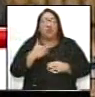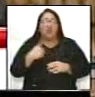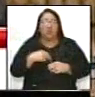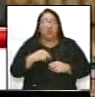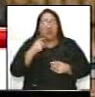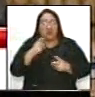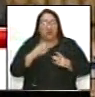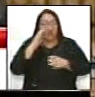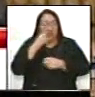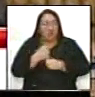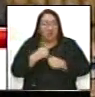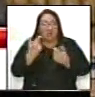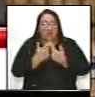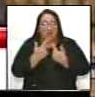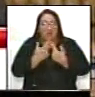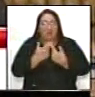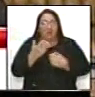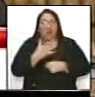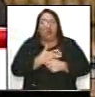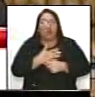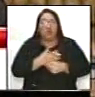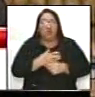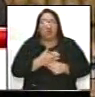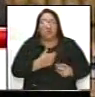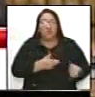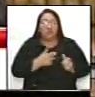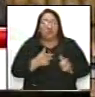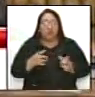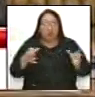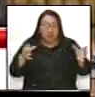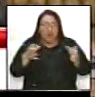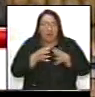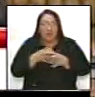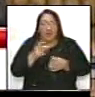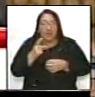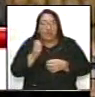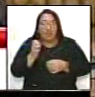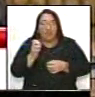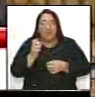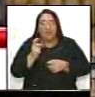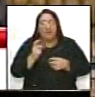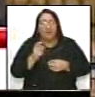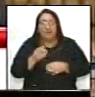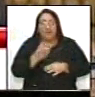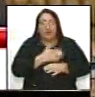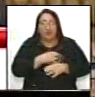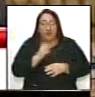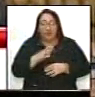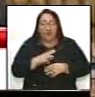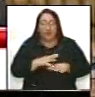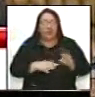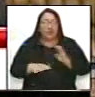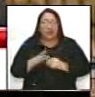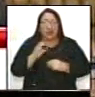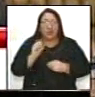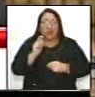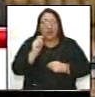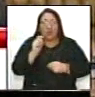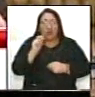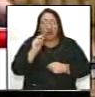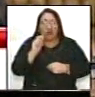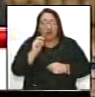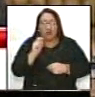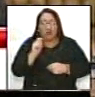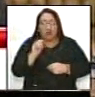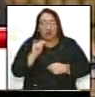valientes soldados del ejército se enfrentaron a toda una columna de quienes se decían que era el movimiento revolucionario Túpac Amaru,